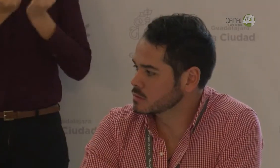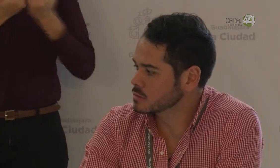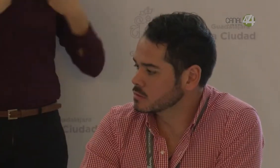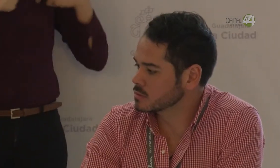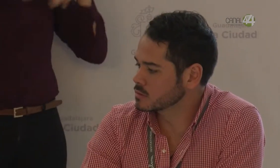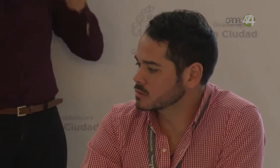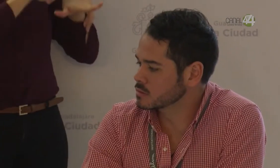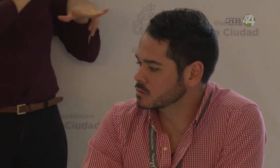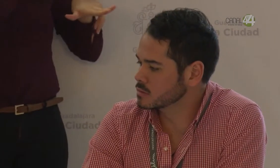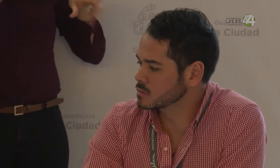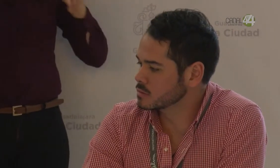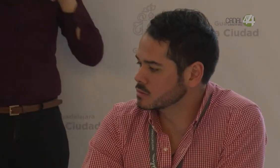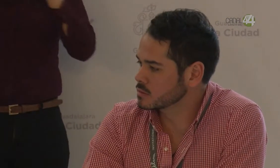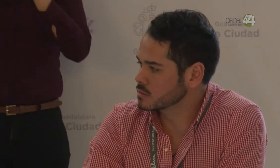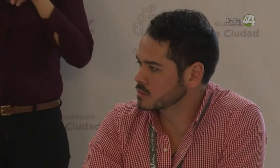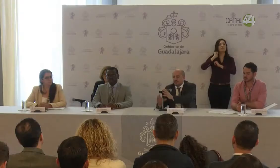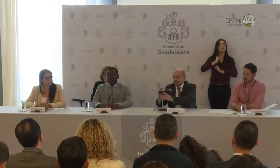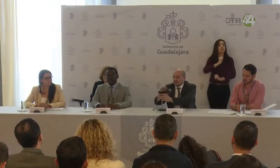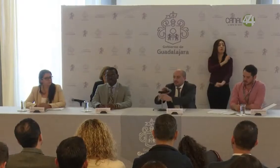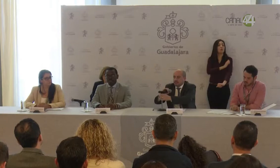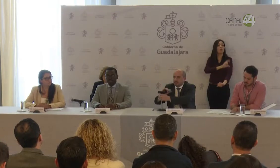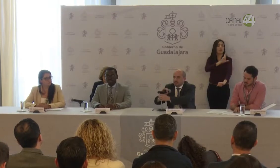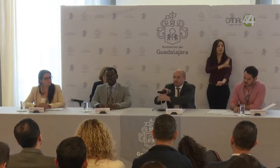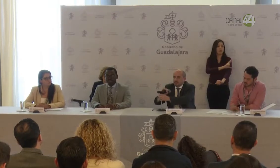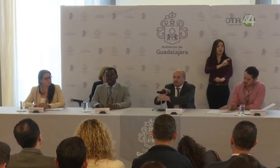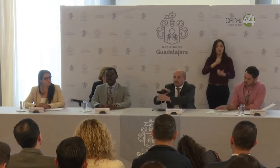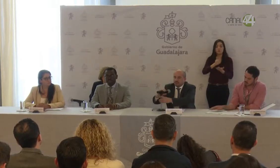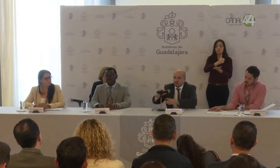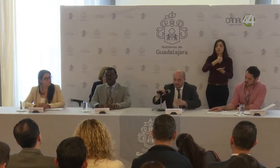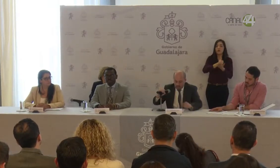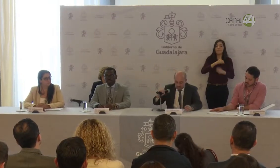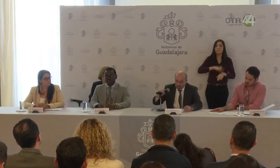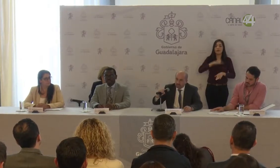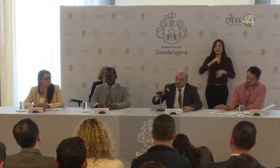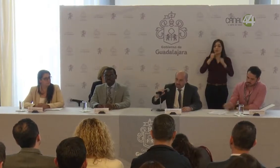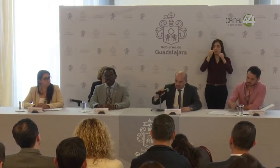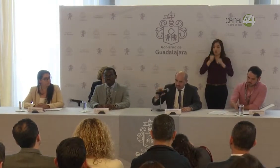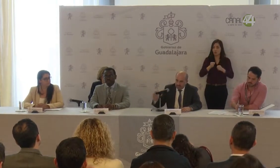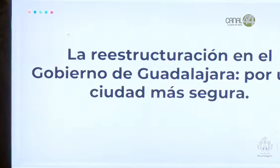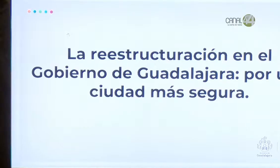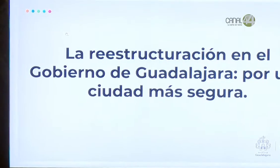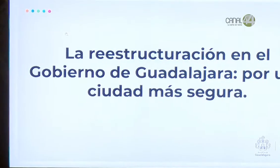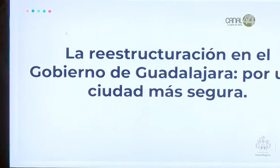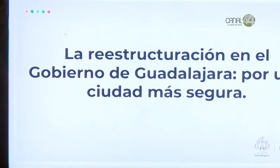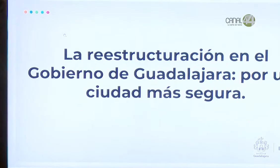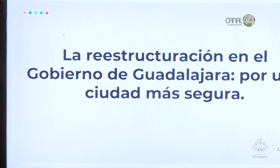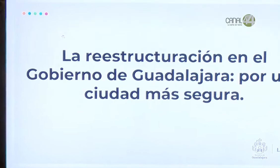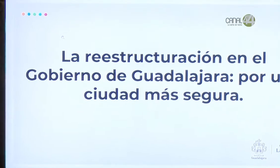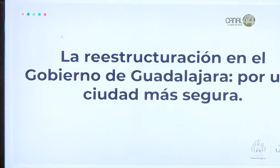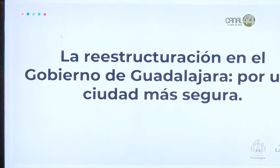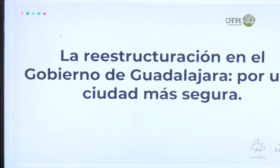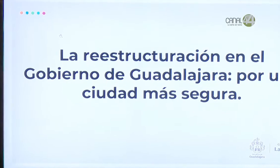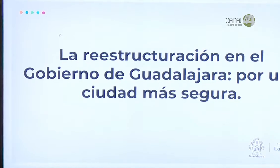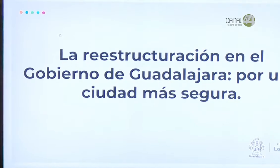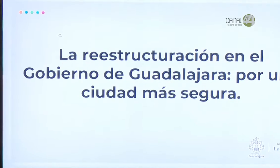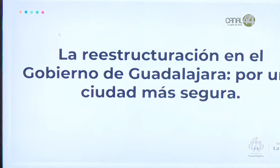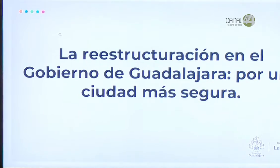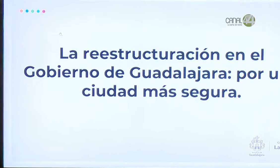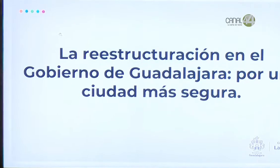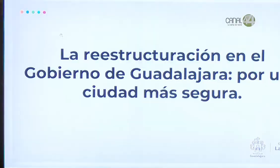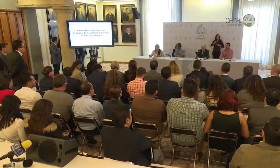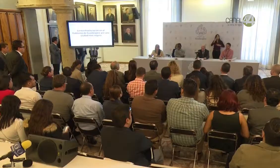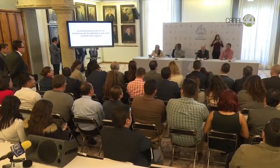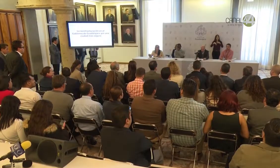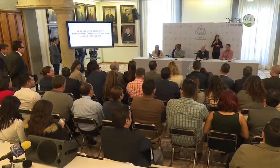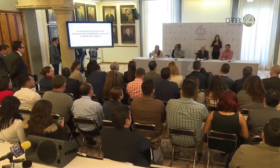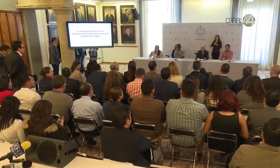nuevo gerente de la ciudad será Alejandro Hermosillo, quien al inicio de la administración pidió licencia a su cargo de diputado para irse como jefe de gabinete